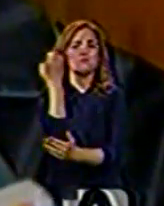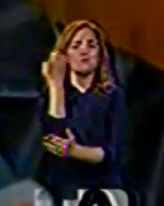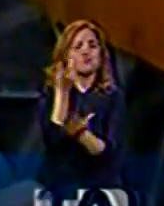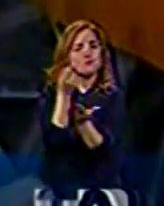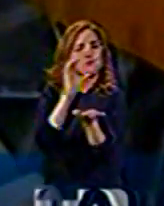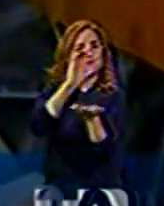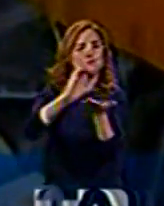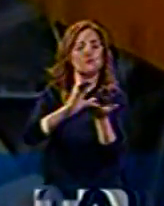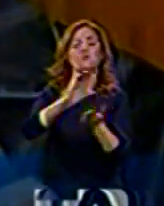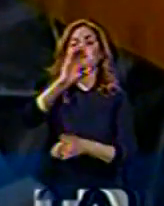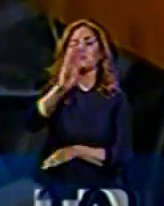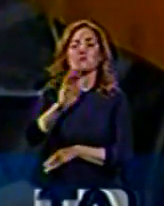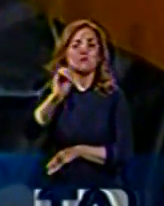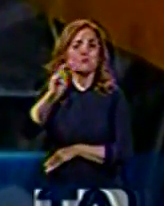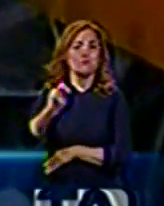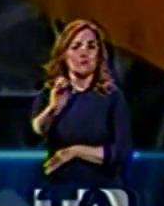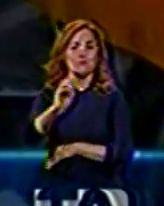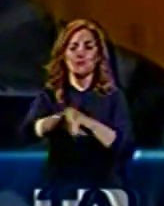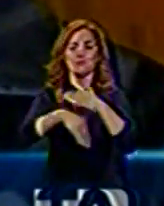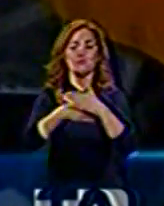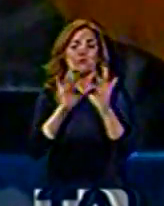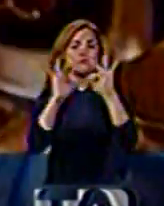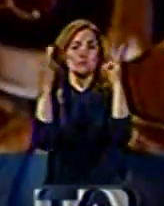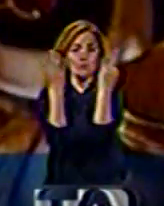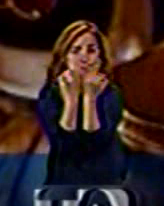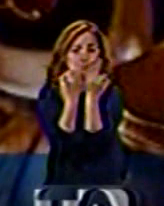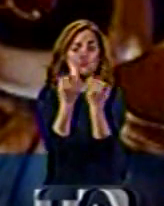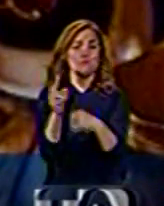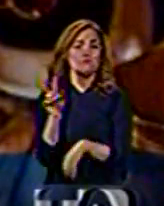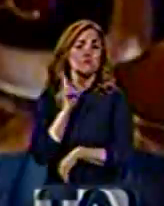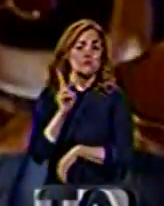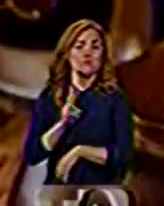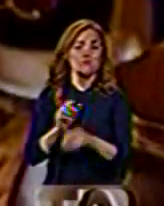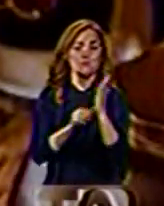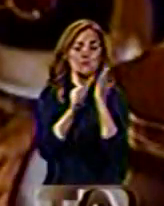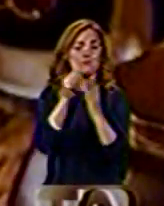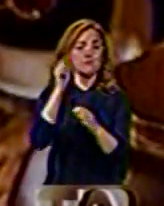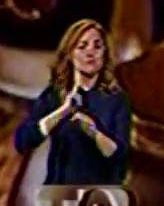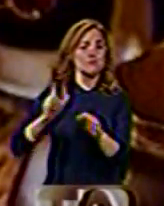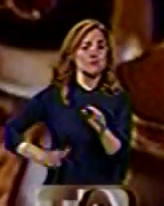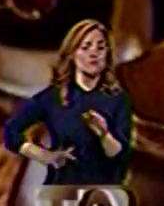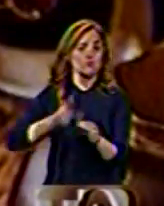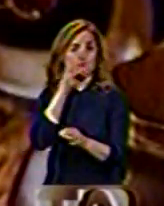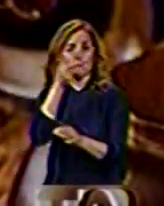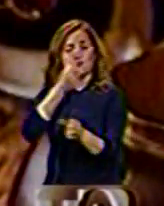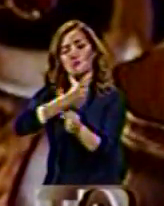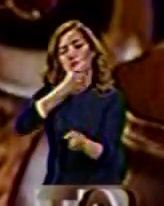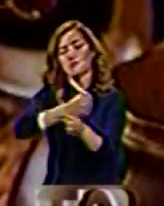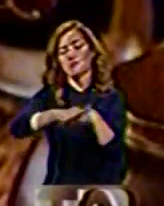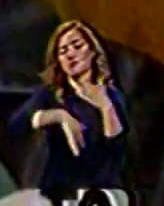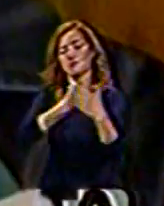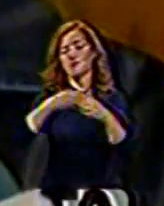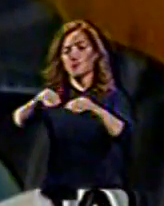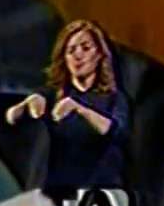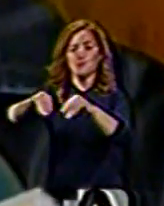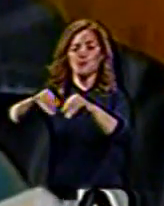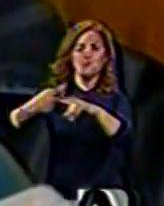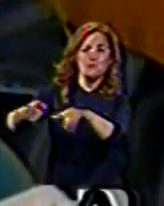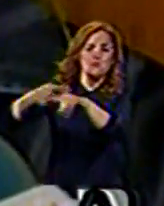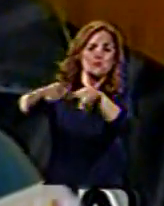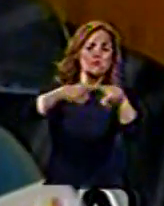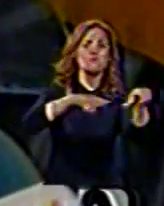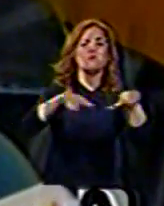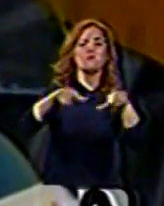por desastre natural a todas las familias afectadas. El Ministerio de Salud Pública están trabajando ya en todos los territorios que están